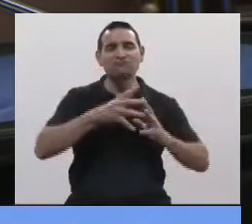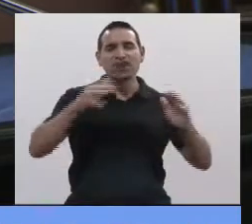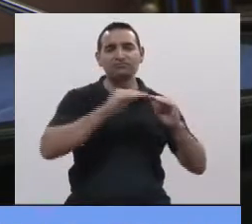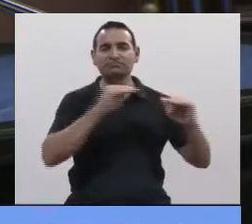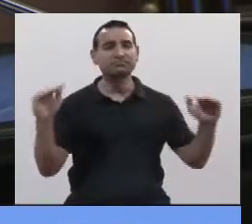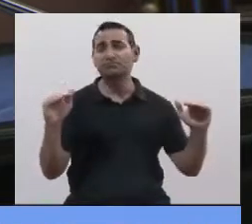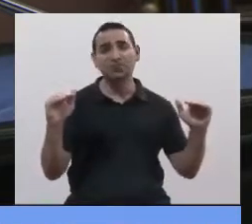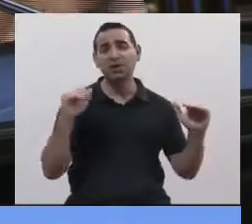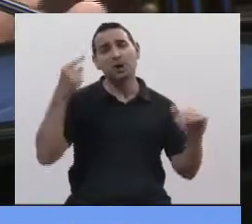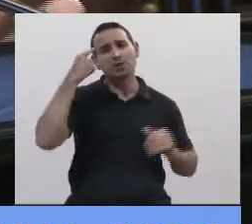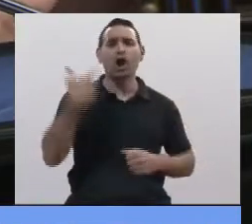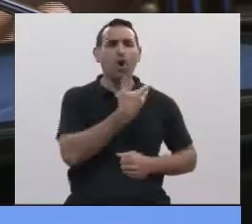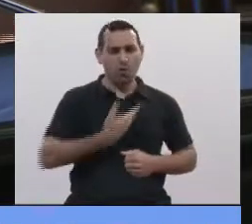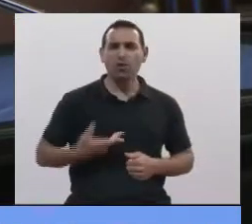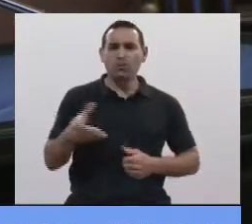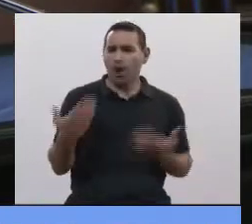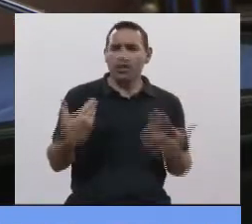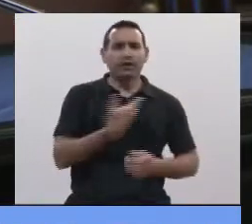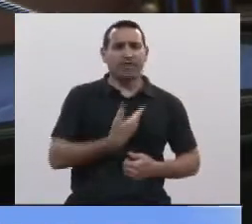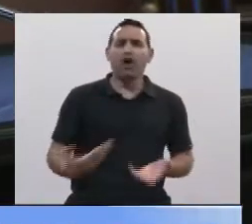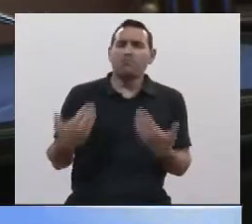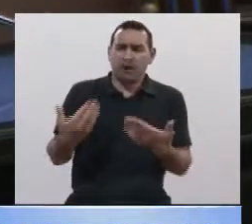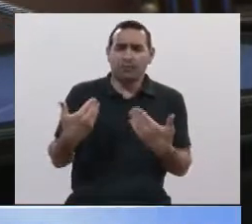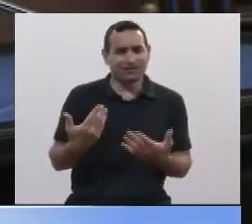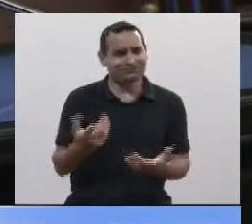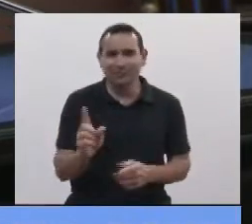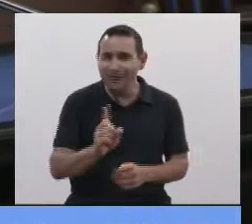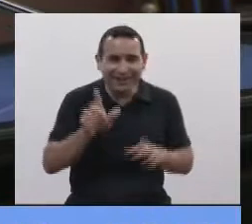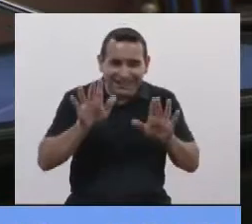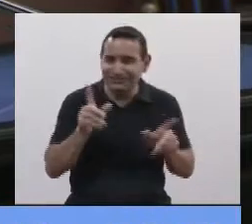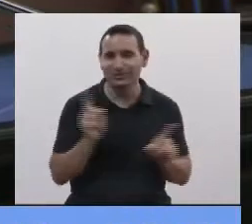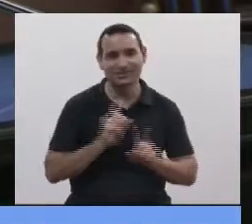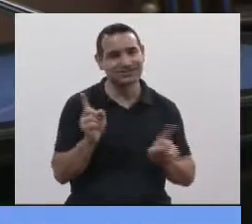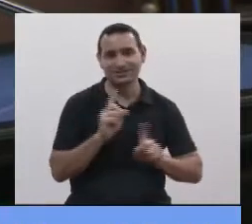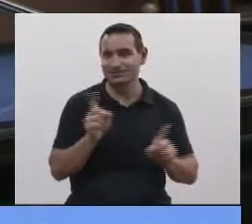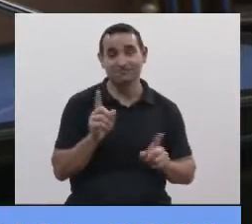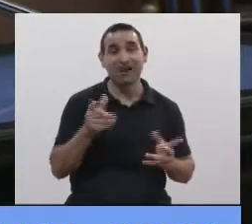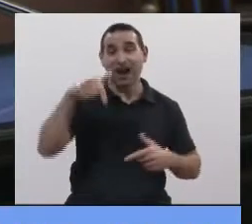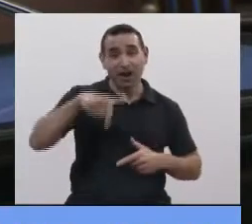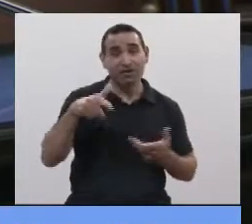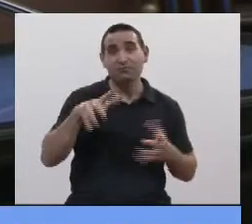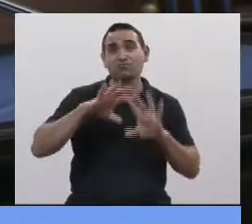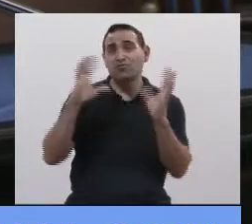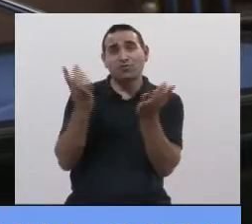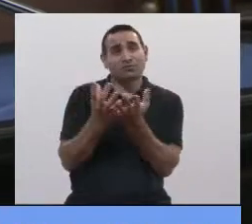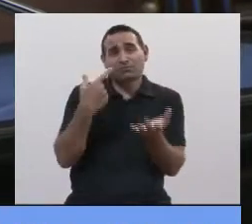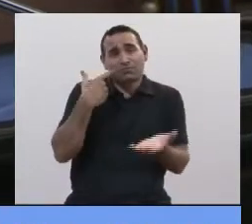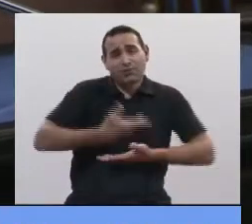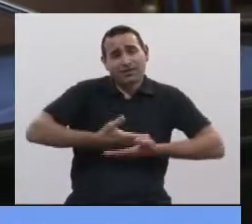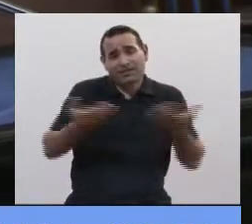macroeconómica. Creen que el Estado todo lo puede y ojalá fuera así, pero no es así. En el mundo históricamente se ha